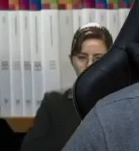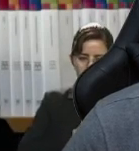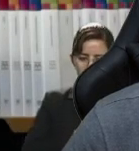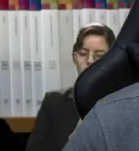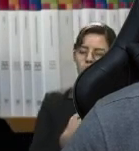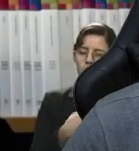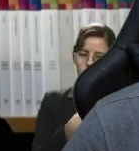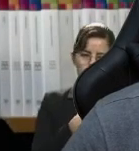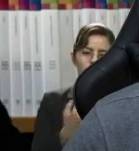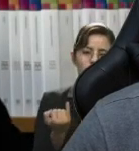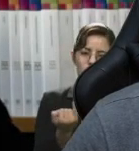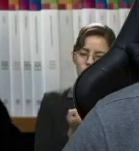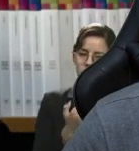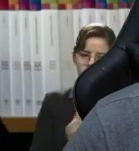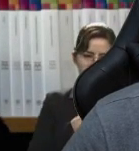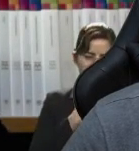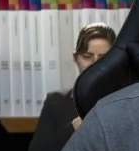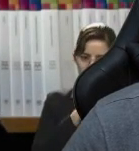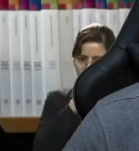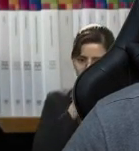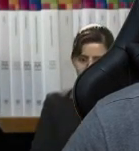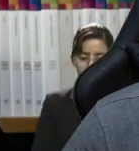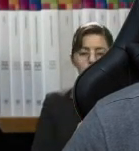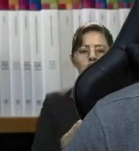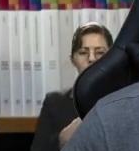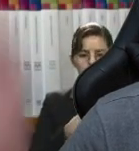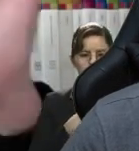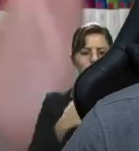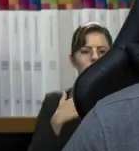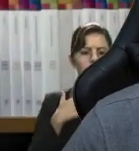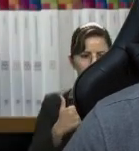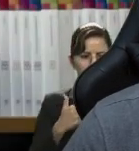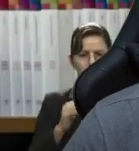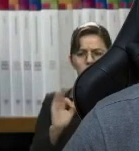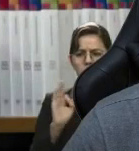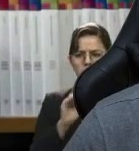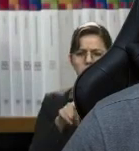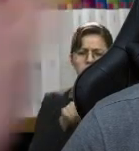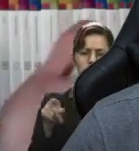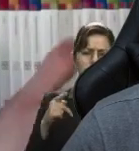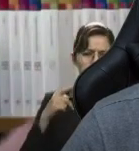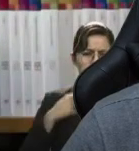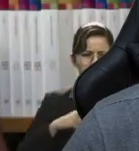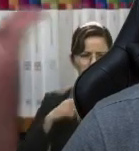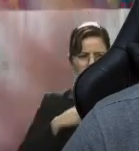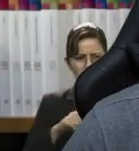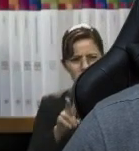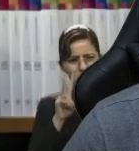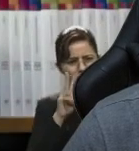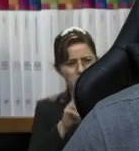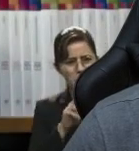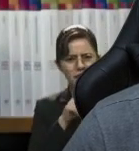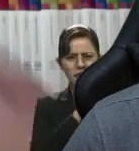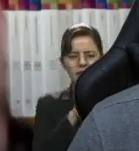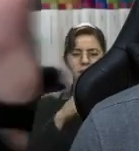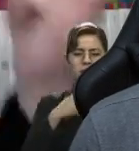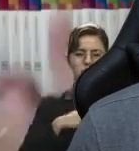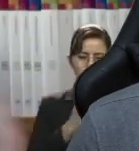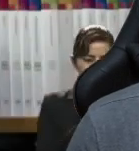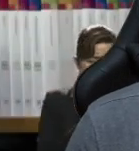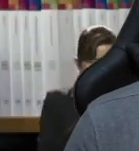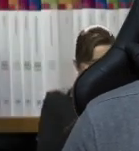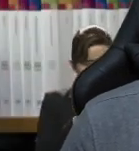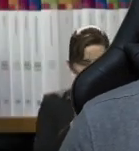lamentable yo entiendo que haya quien quiera que los académicos que entienden el mundo académico como nos es ser propagandista o